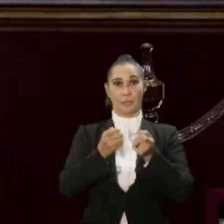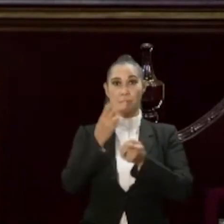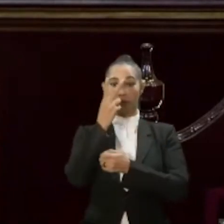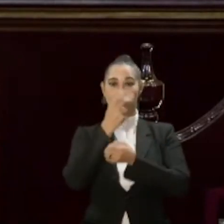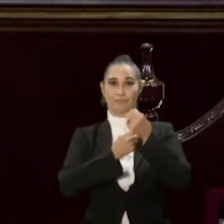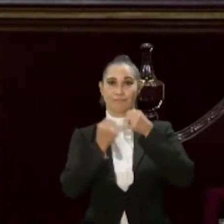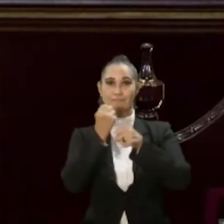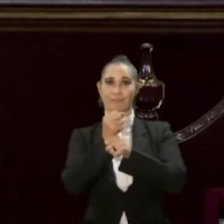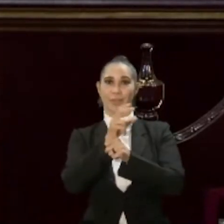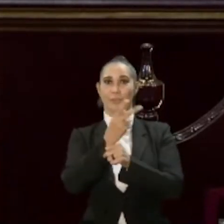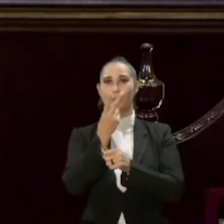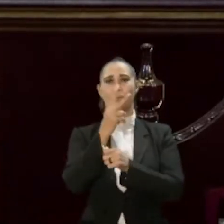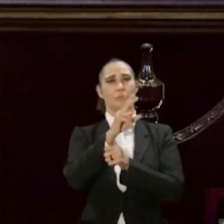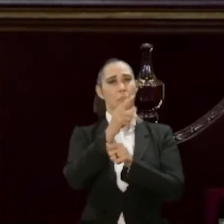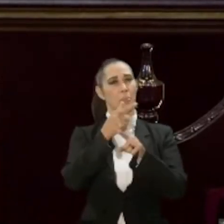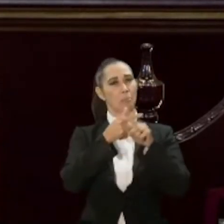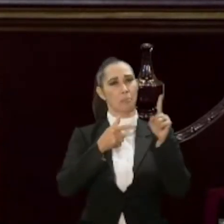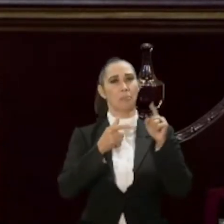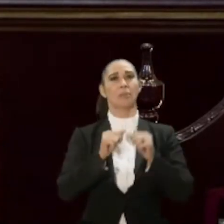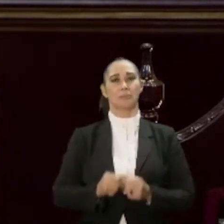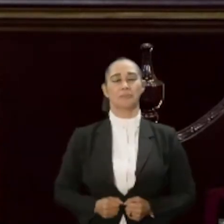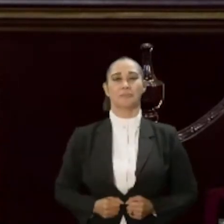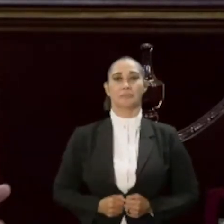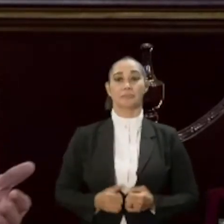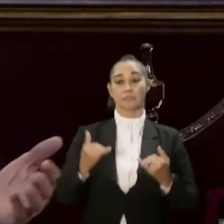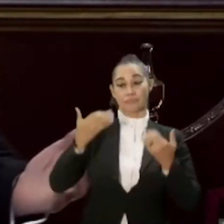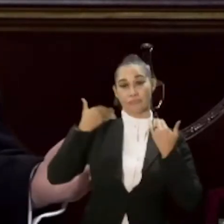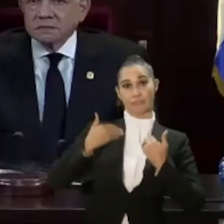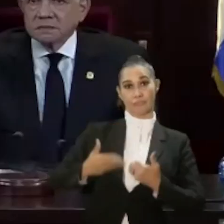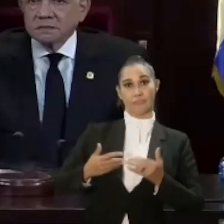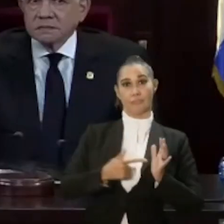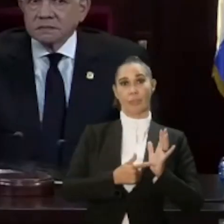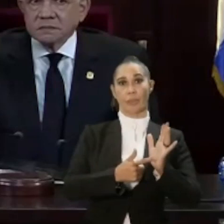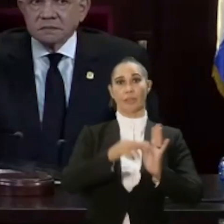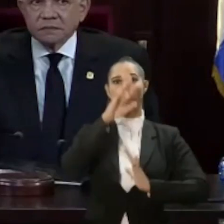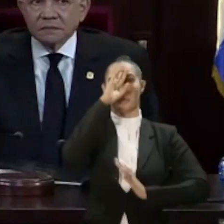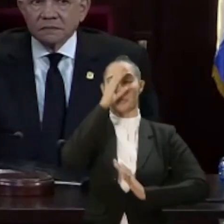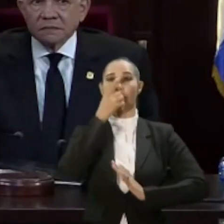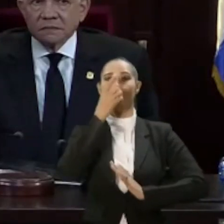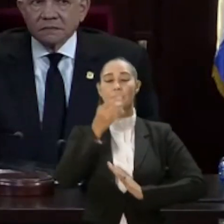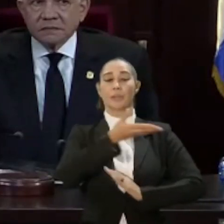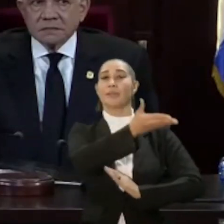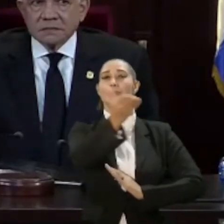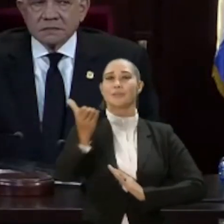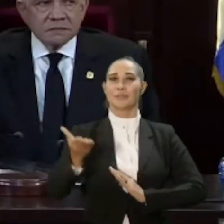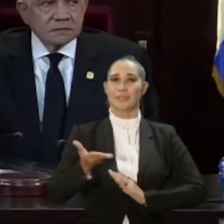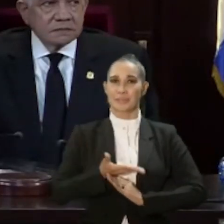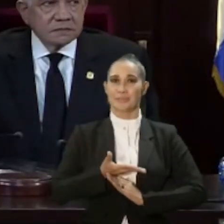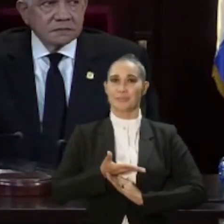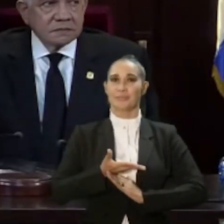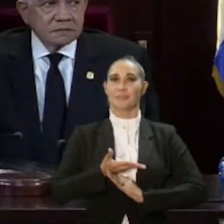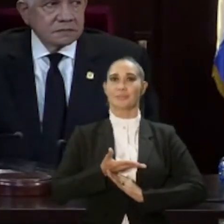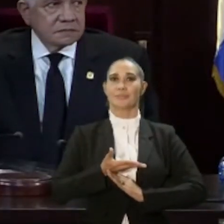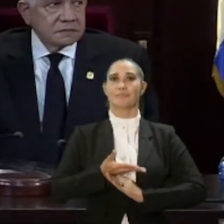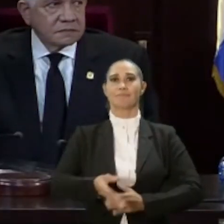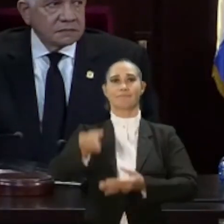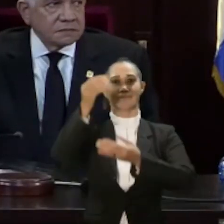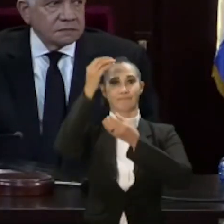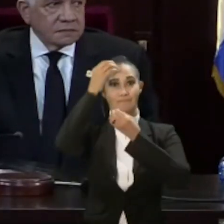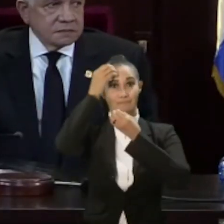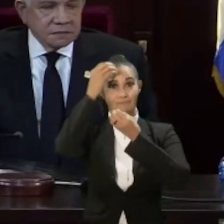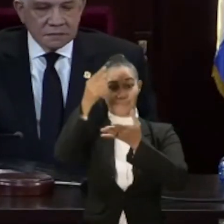2 años y medio. Hoy me presento ante el pueblo dominicano y ante ustedes para exponerles